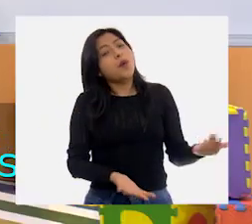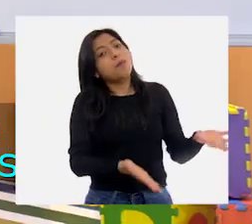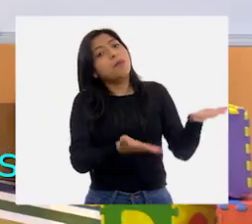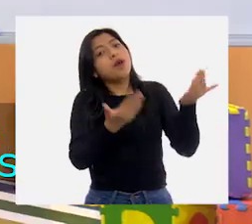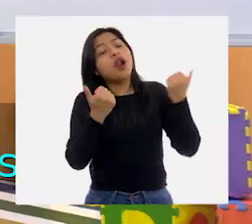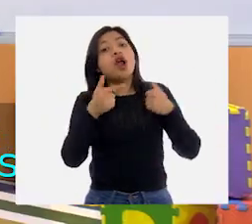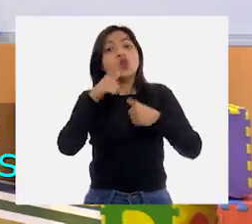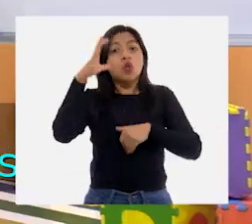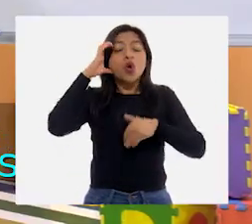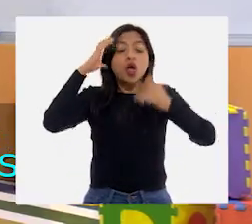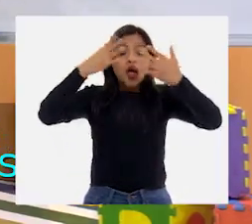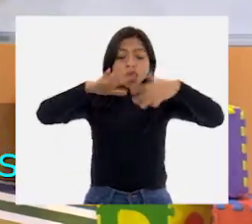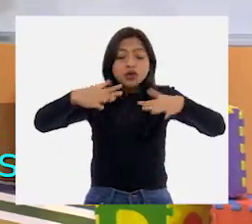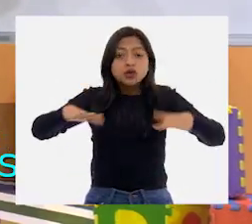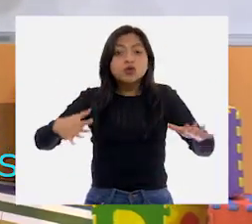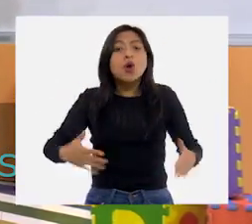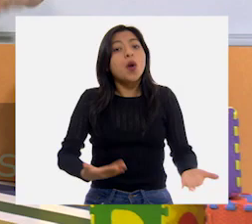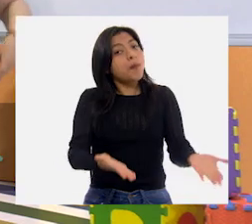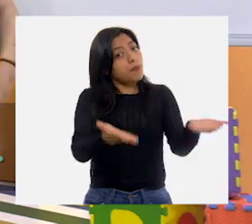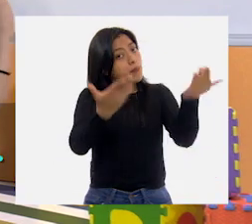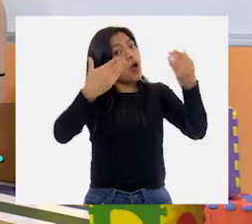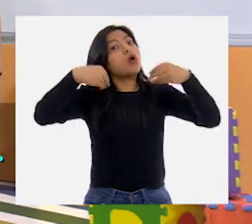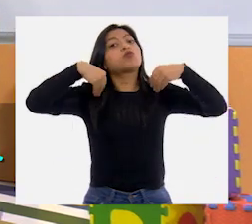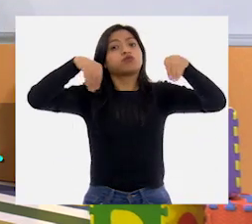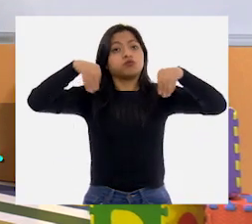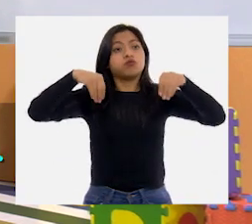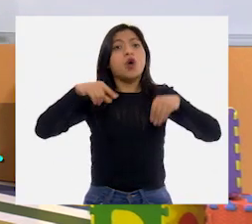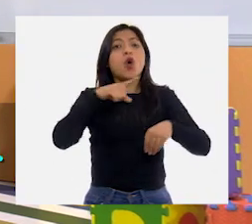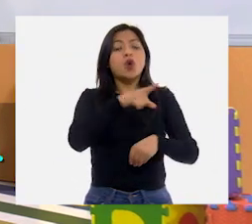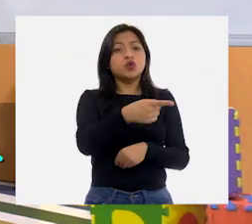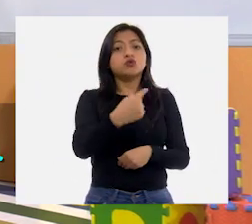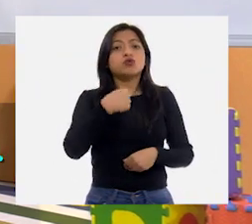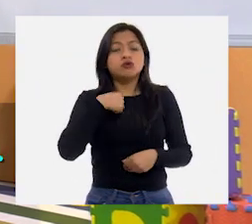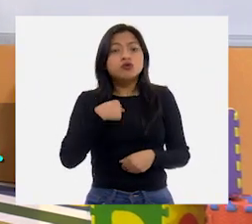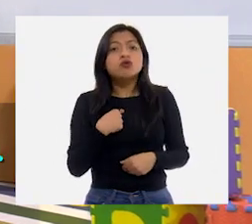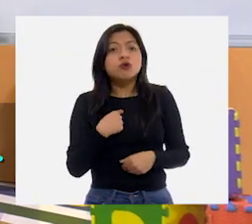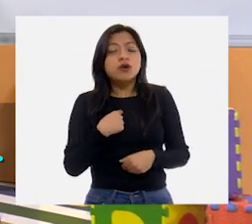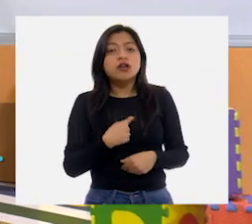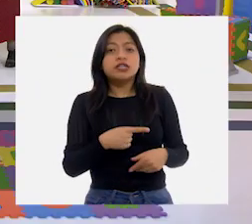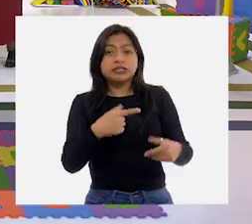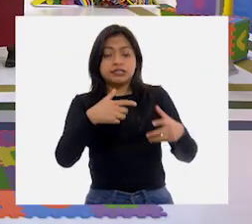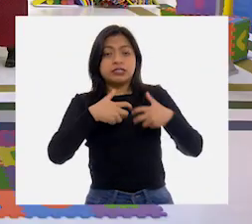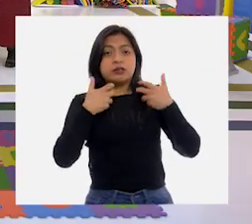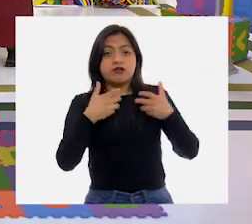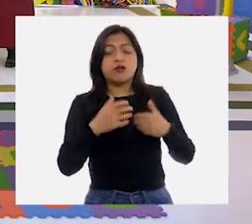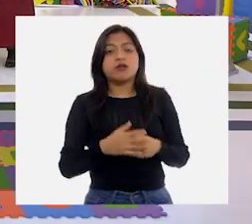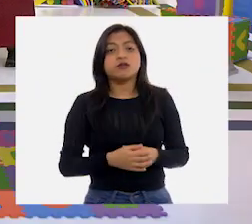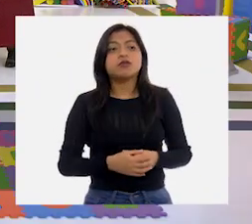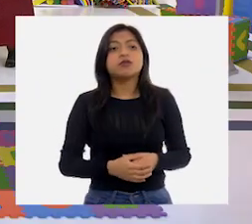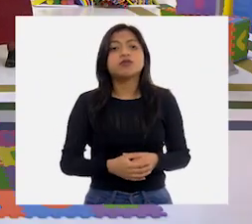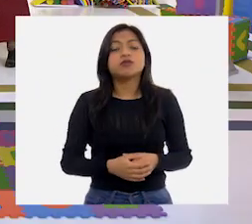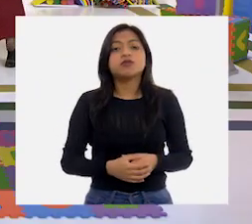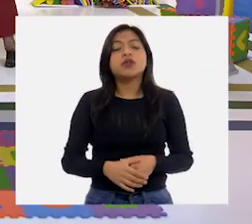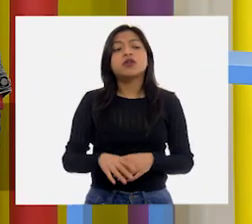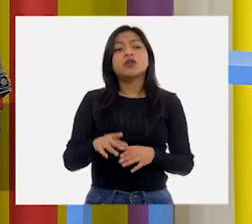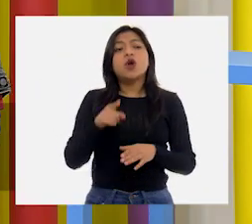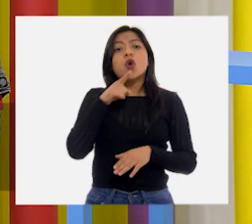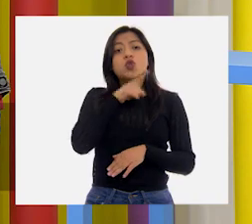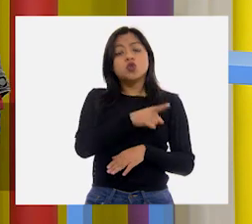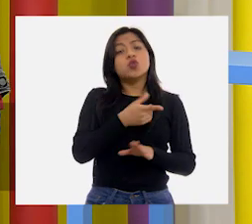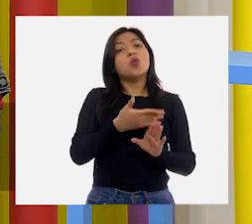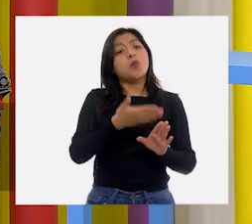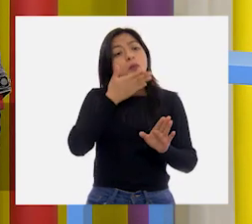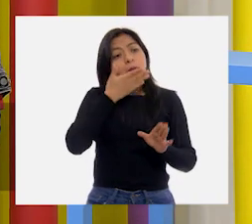haz tu cama que hay que activarnos, no me hagas dramas. Es por tu bien, lo